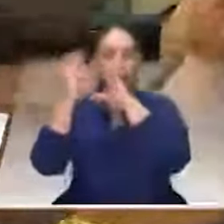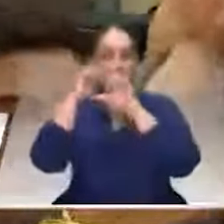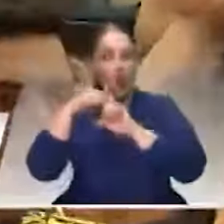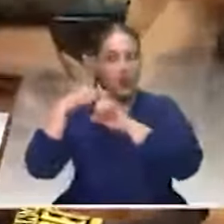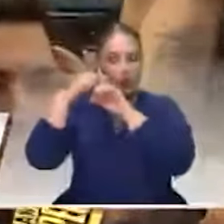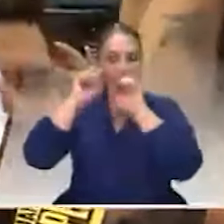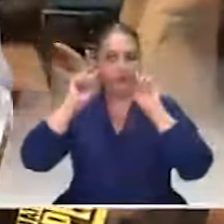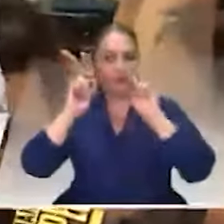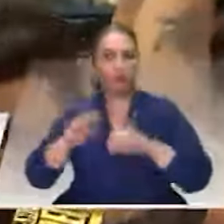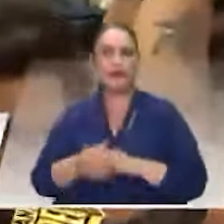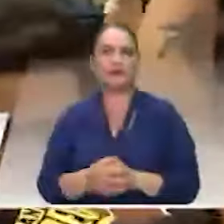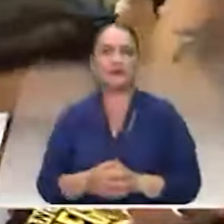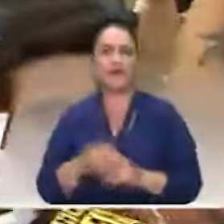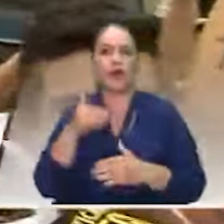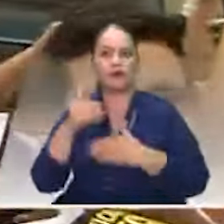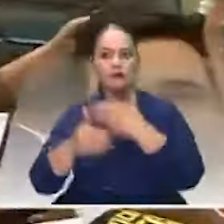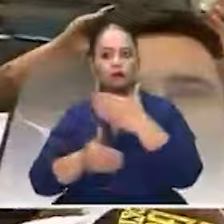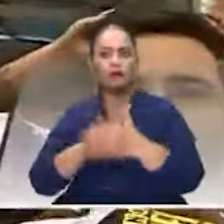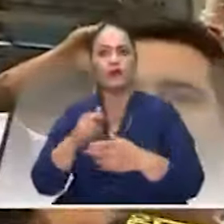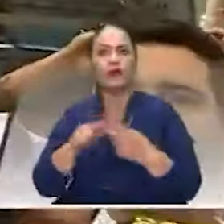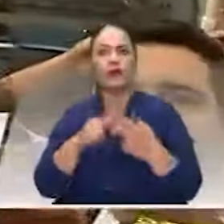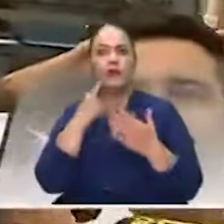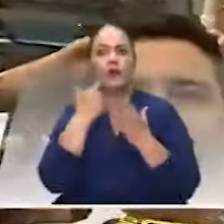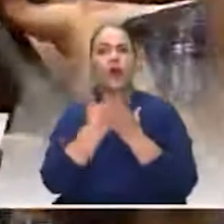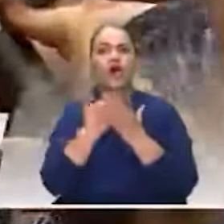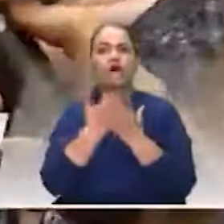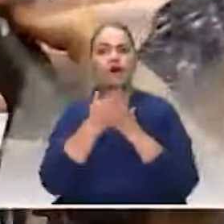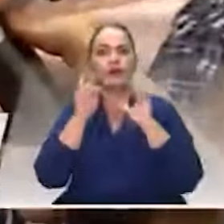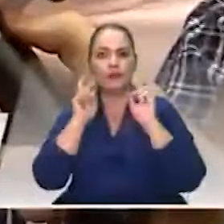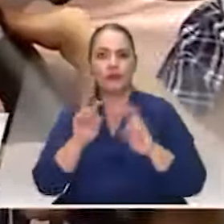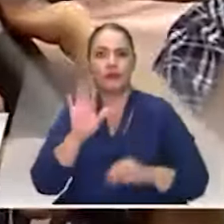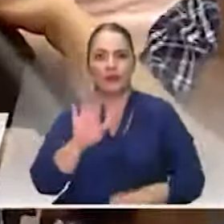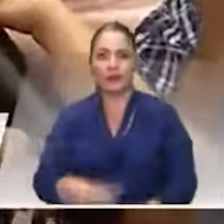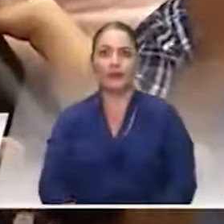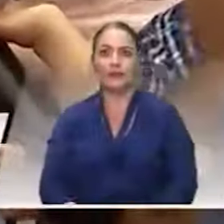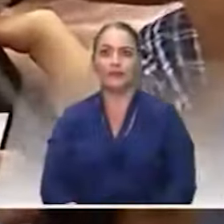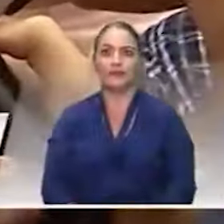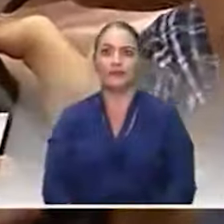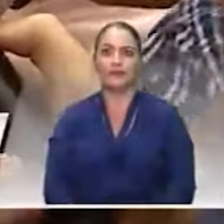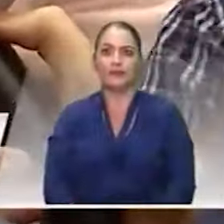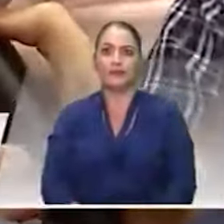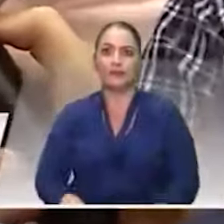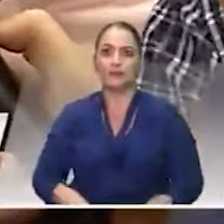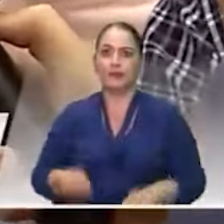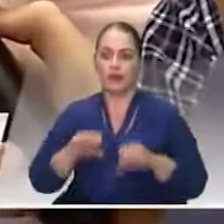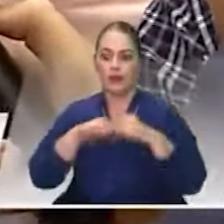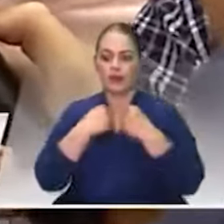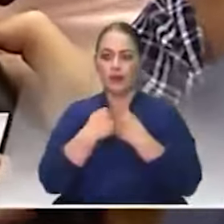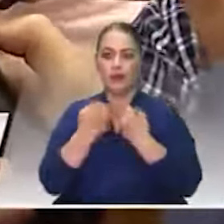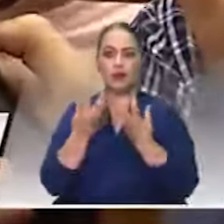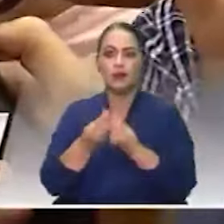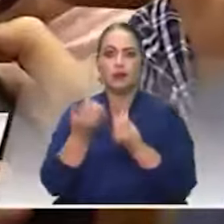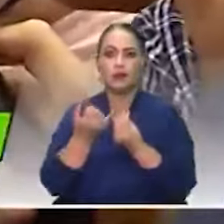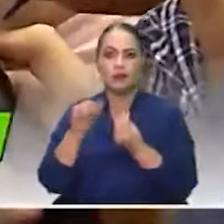que este caso Avanza en etapa probatoria de investigación disciplinaria contra el concejal del partido